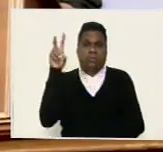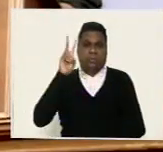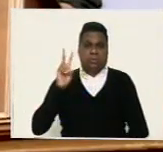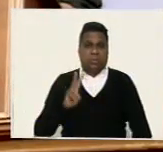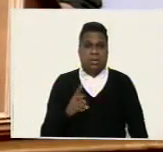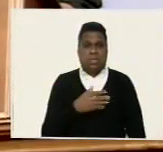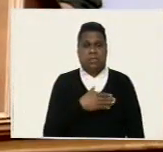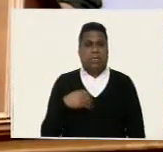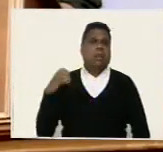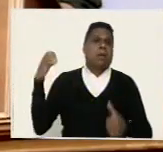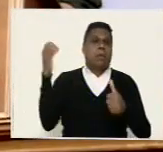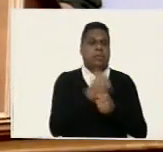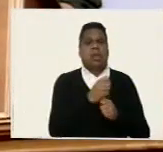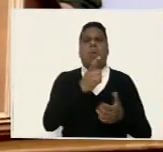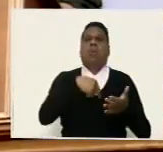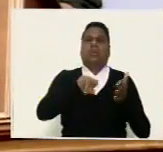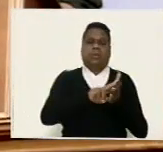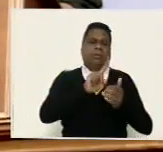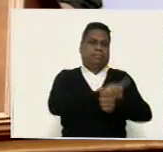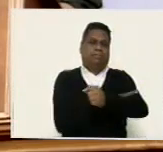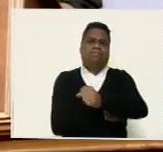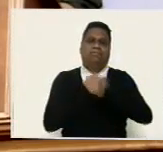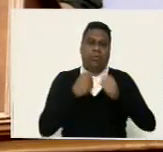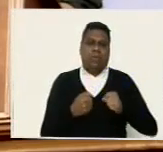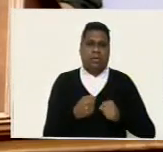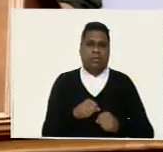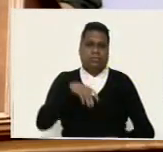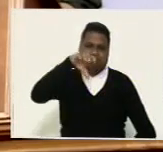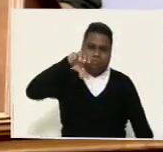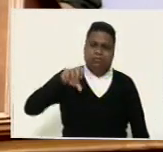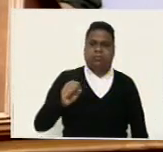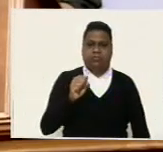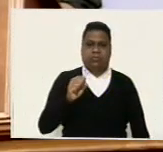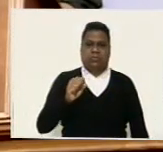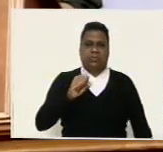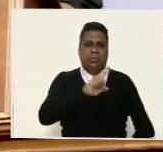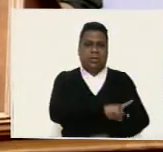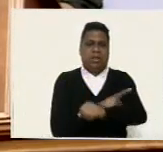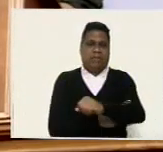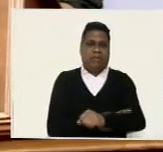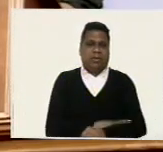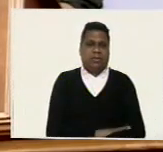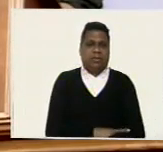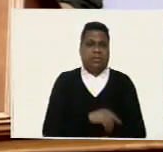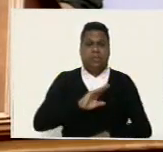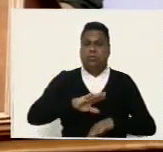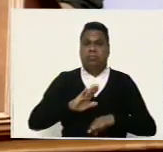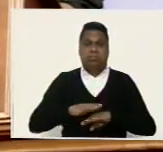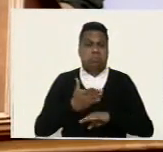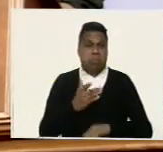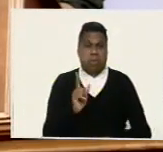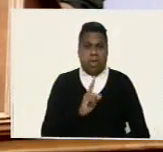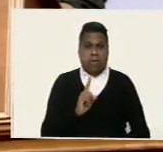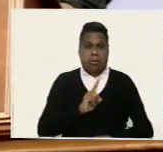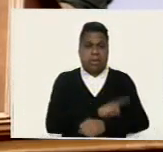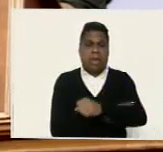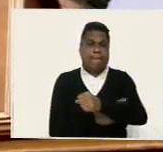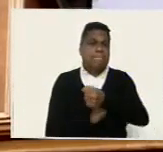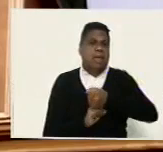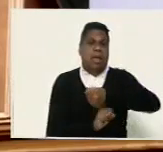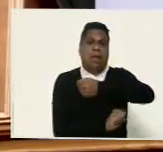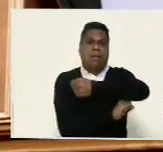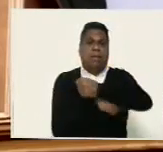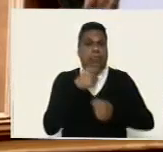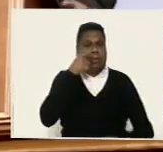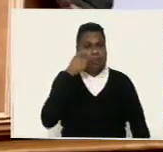quiere conquistar otra vez el poder por la vía de la fuerza, porque no puede con el apoyo popular, porque no puede con el